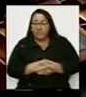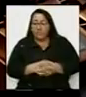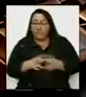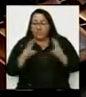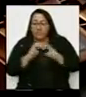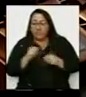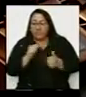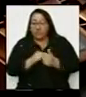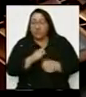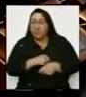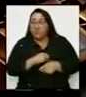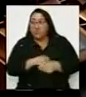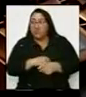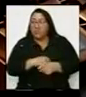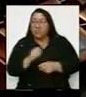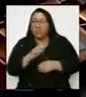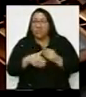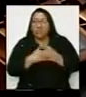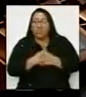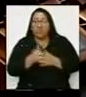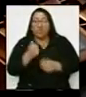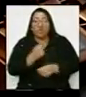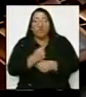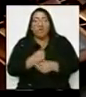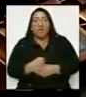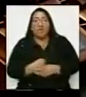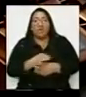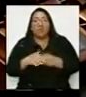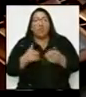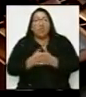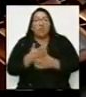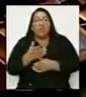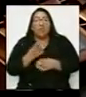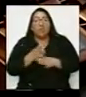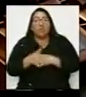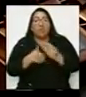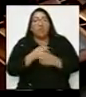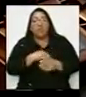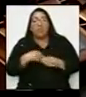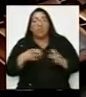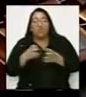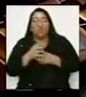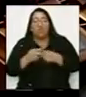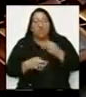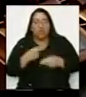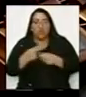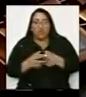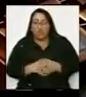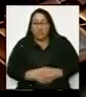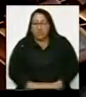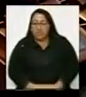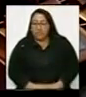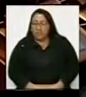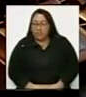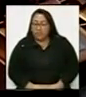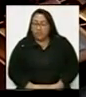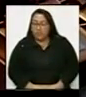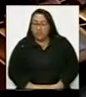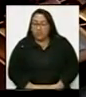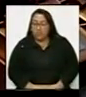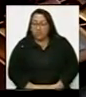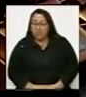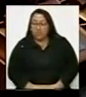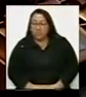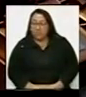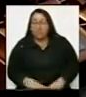evaluación parcial o total del desempeño, los impedimentos para integrar la Junta Nacional de Justicia, evitar el conflicto de intereses,